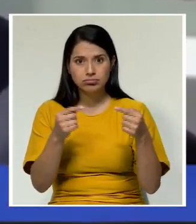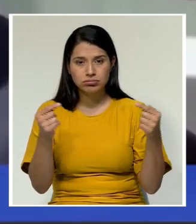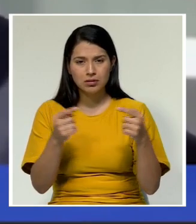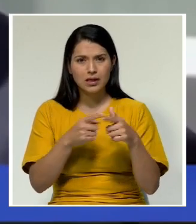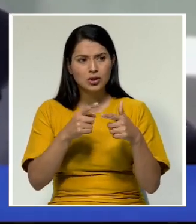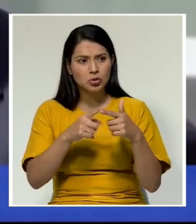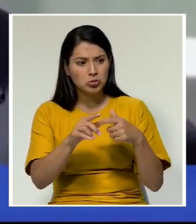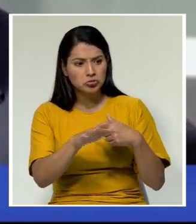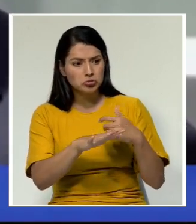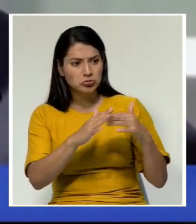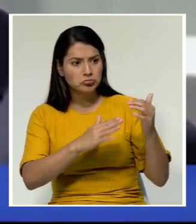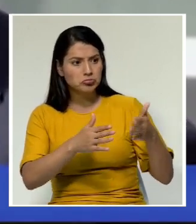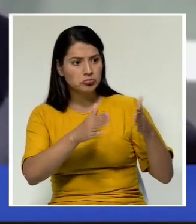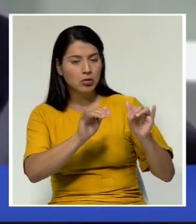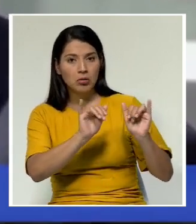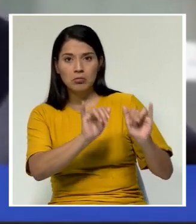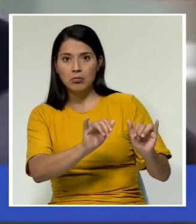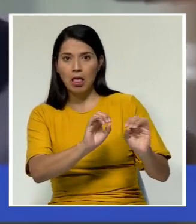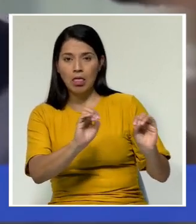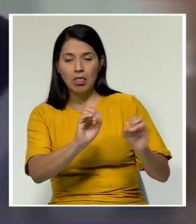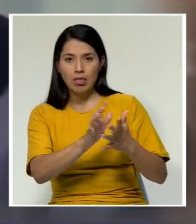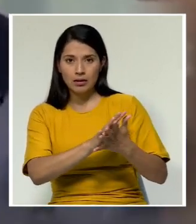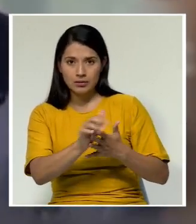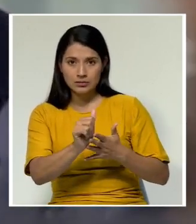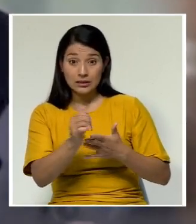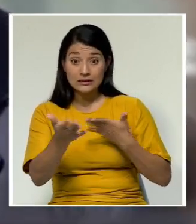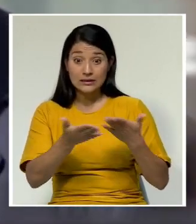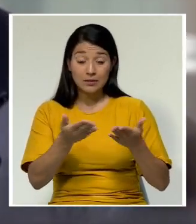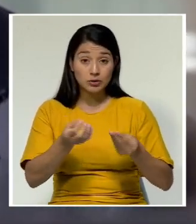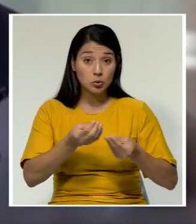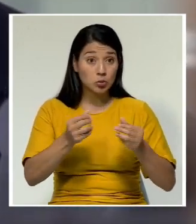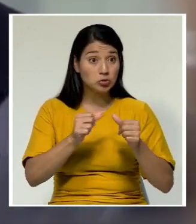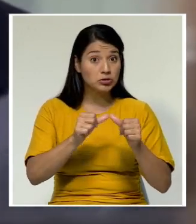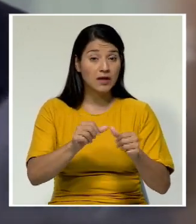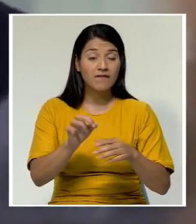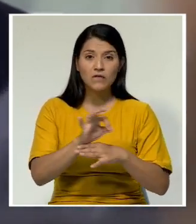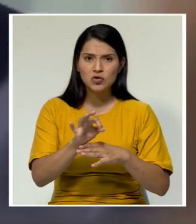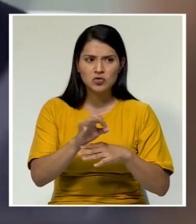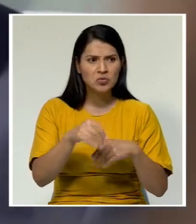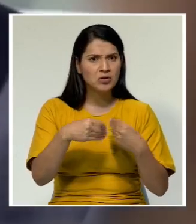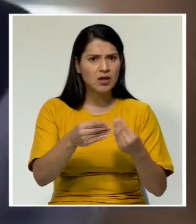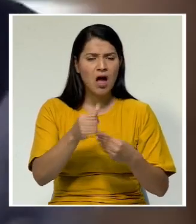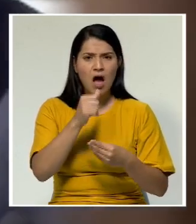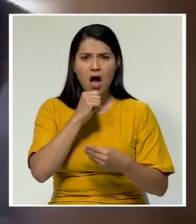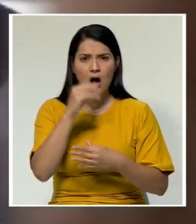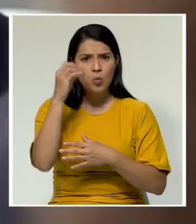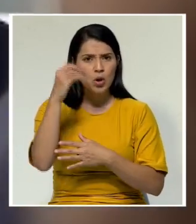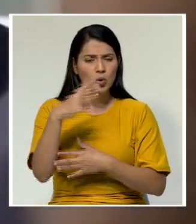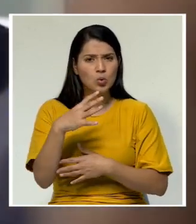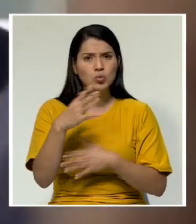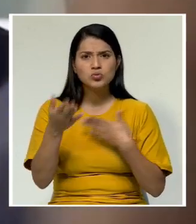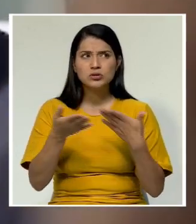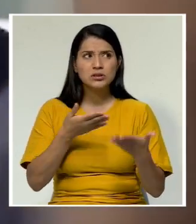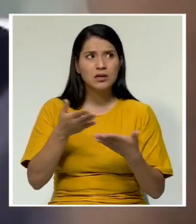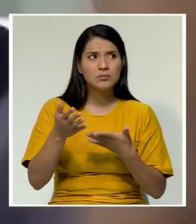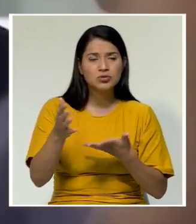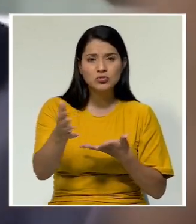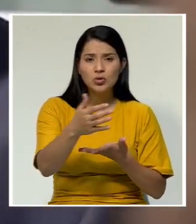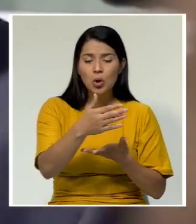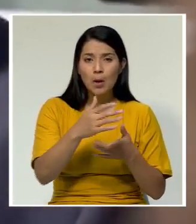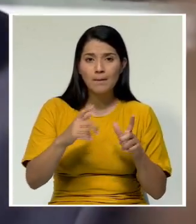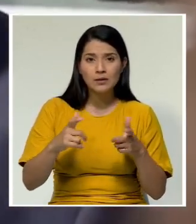muertes. Sudáfrica es el país que ha reportado más casos y muertes por coronavirus de todo el continente. A principios